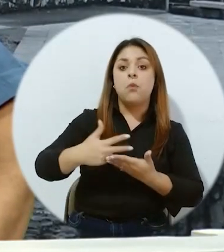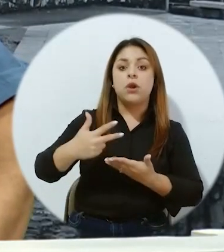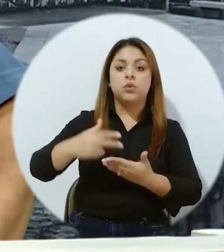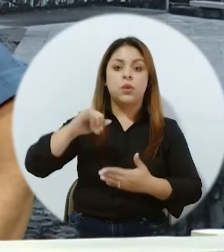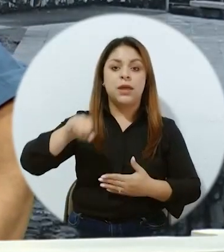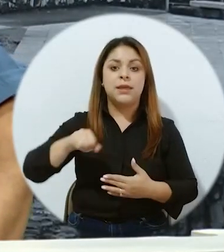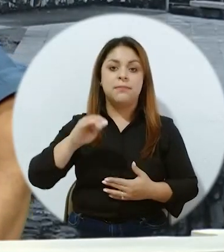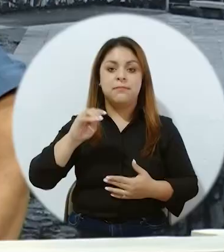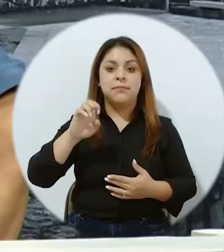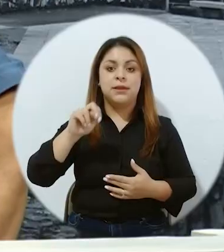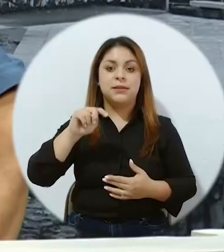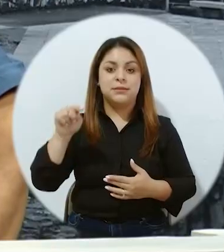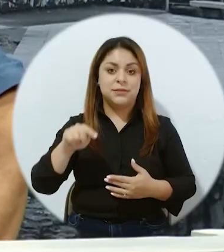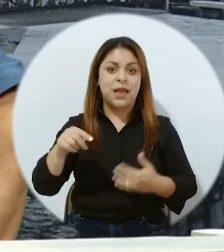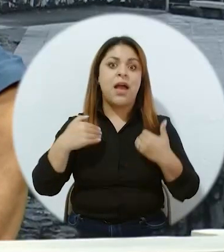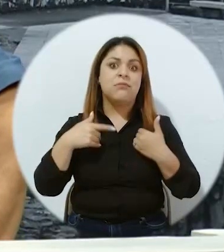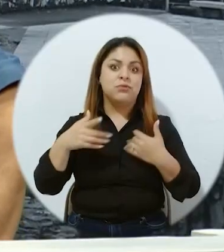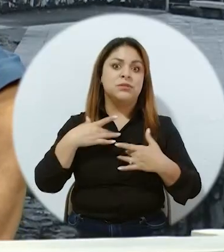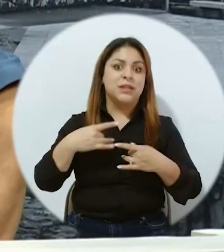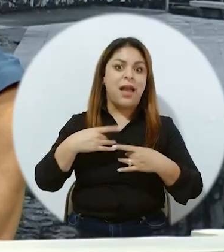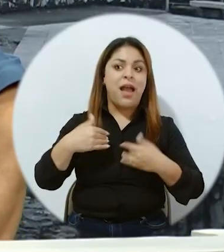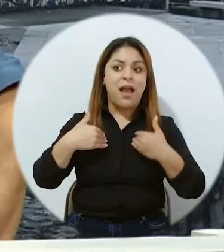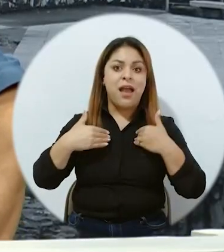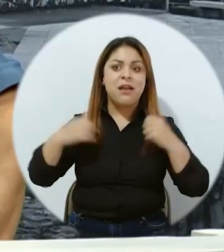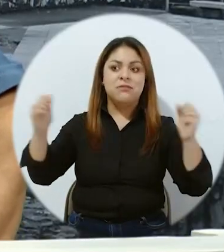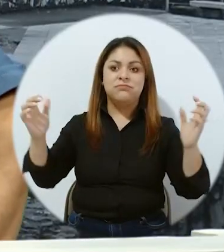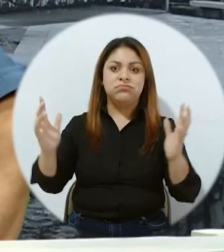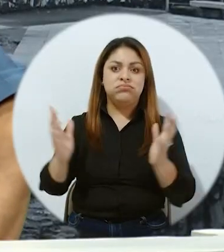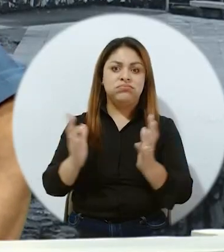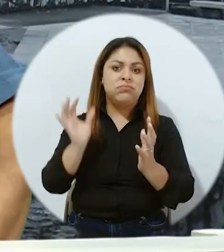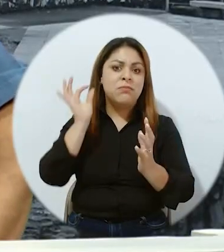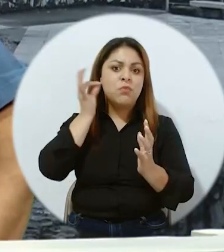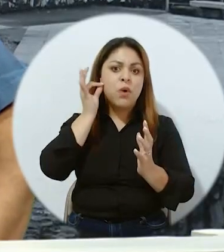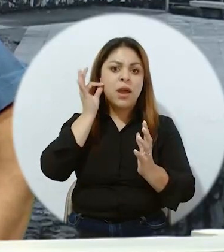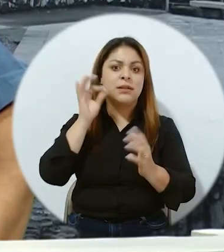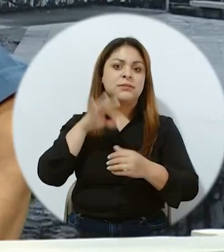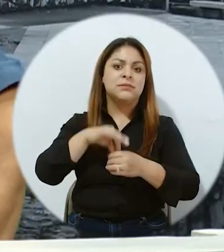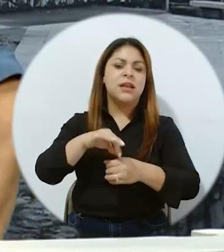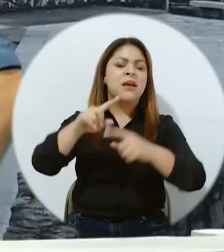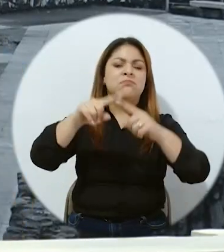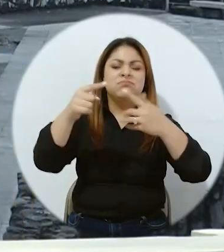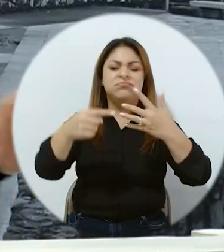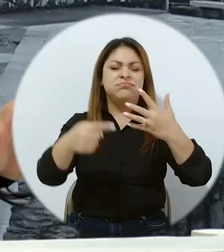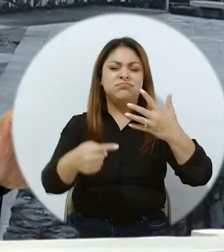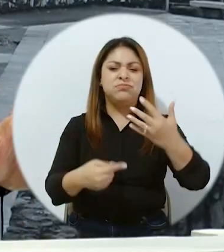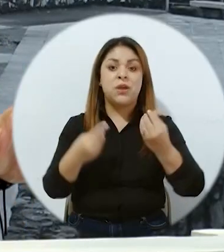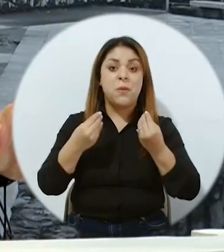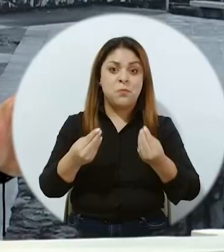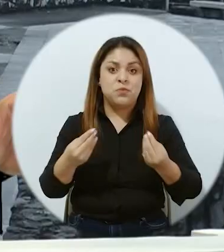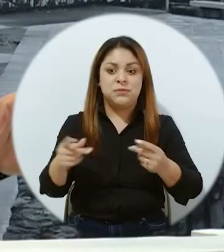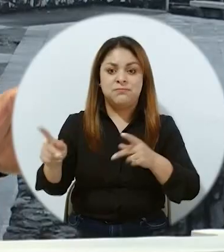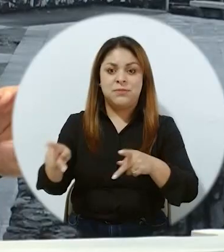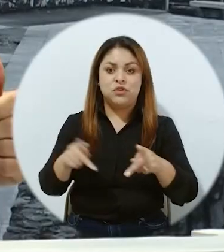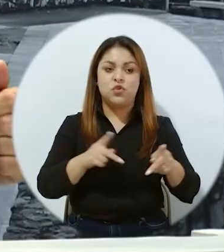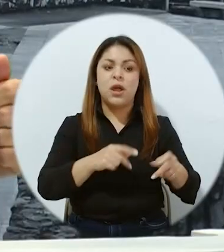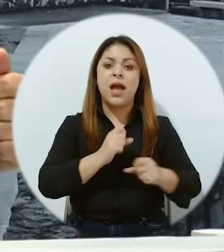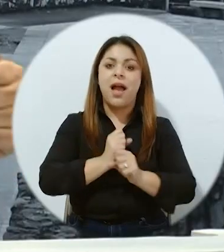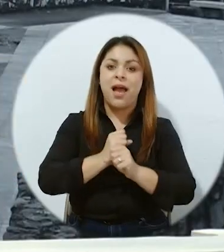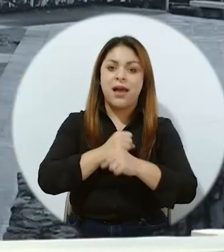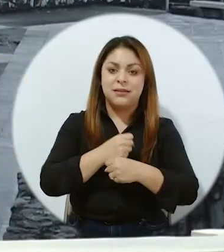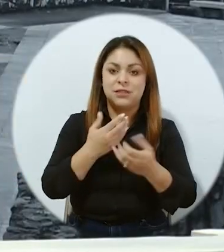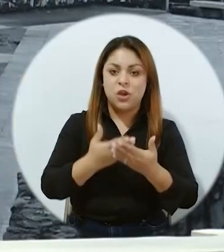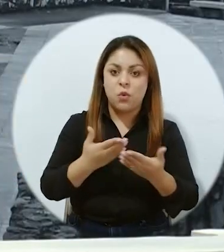hay experiencias muy interesantes donde se han hecho encuentros de mujeres y agroecología. Está la red de mujeres rurales, en fin, hay mucha gente, ¿verdad?, que está